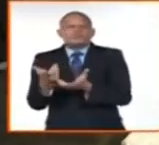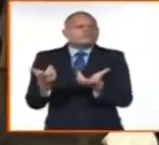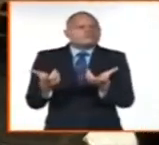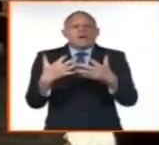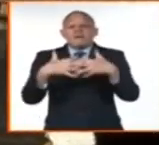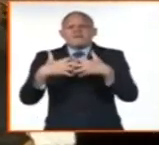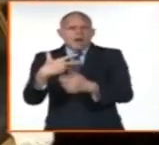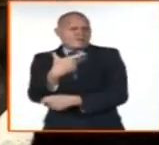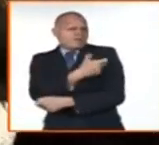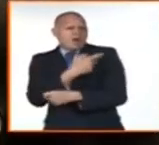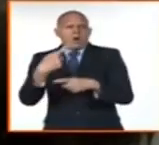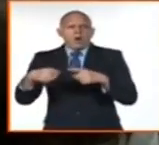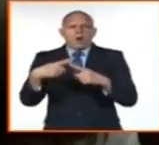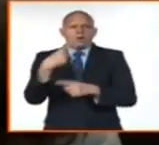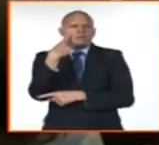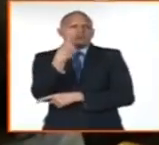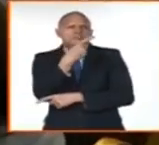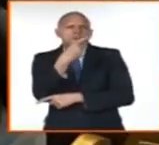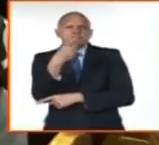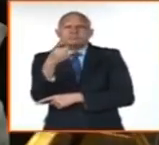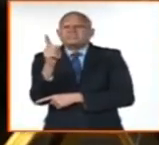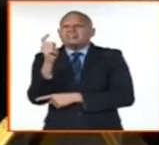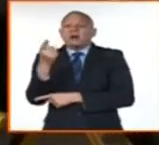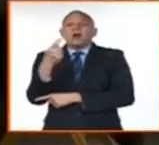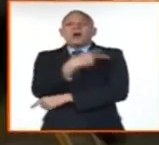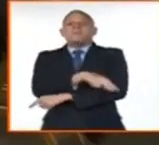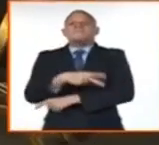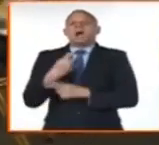teníamos, y entonces el